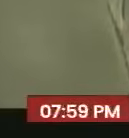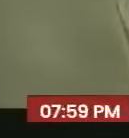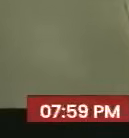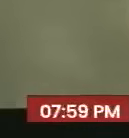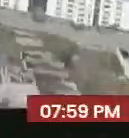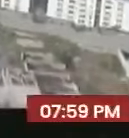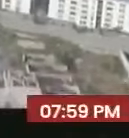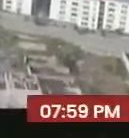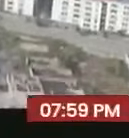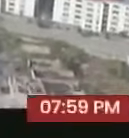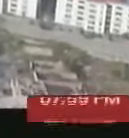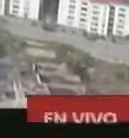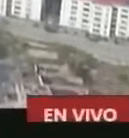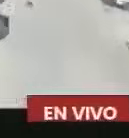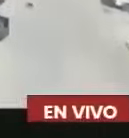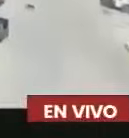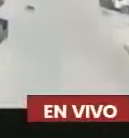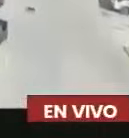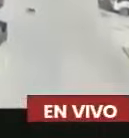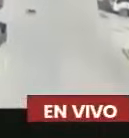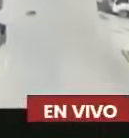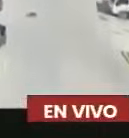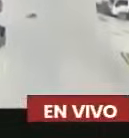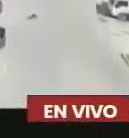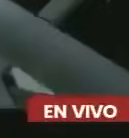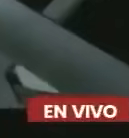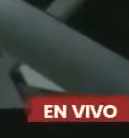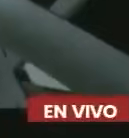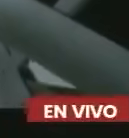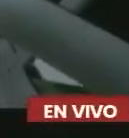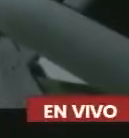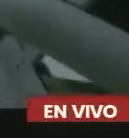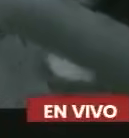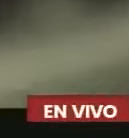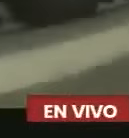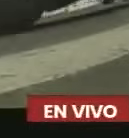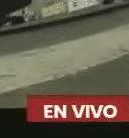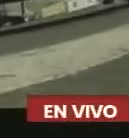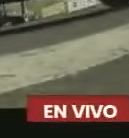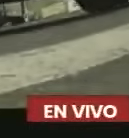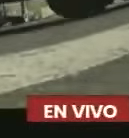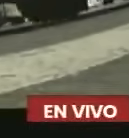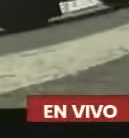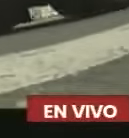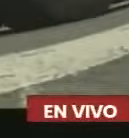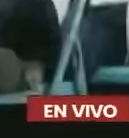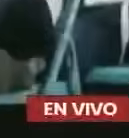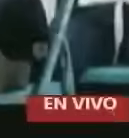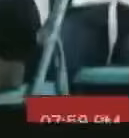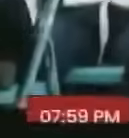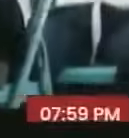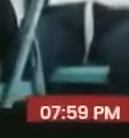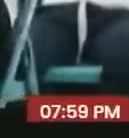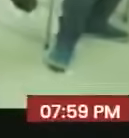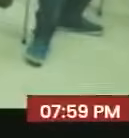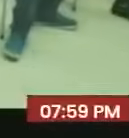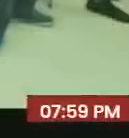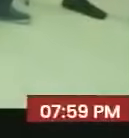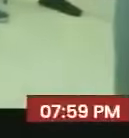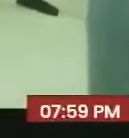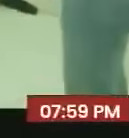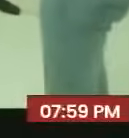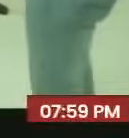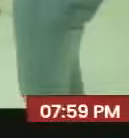revolucionar, revolucionarlo todo, cambiarlo todo, hacerlo todo de nuevo para hacerlo mejor y para hacerlo bien.